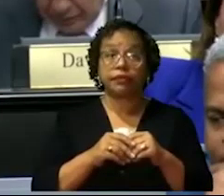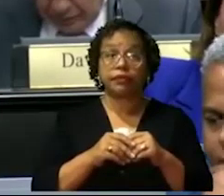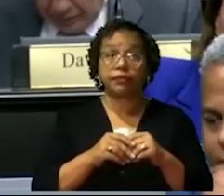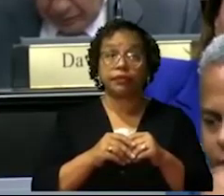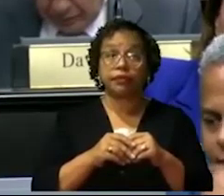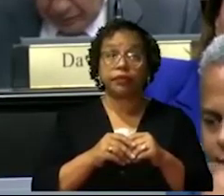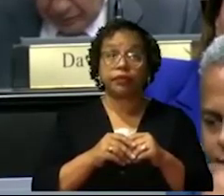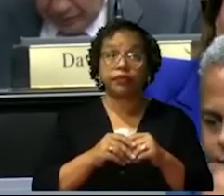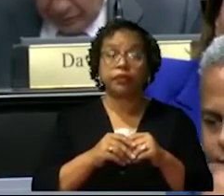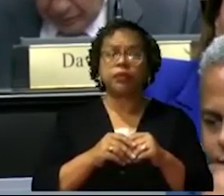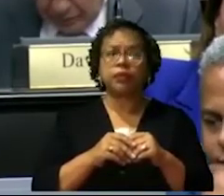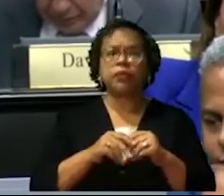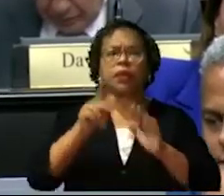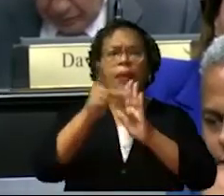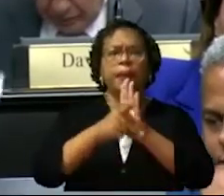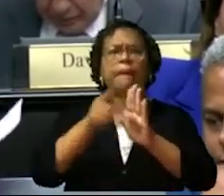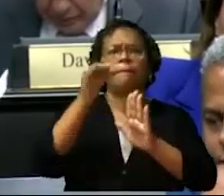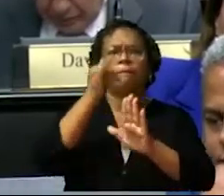con la finalidad de